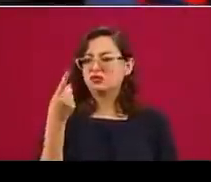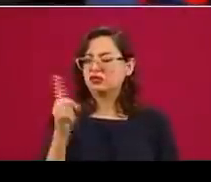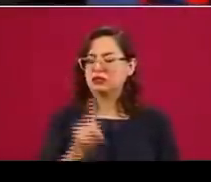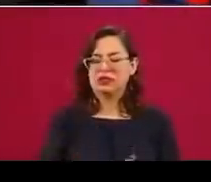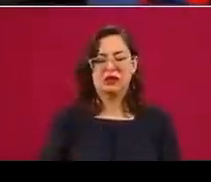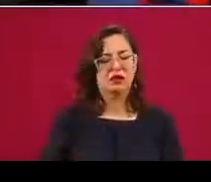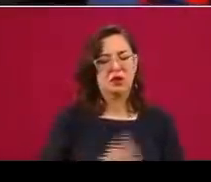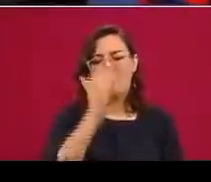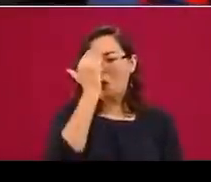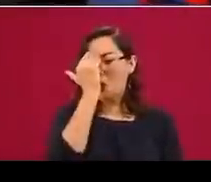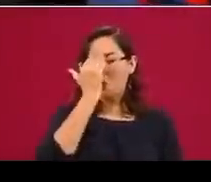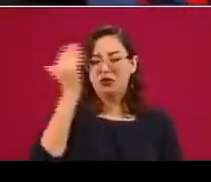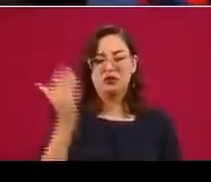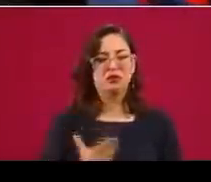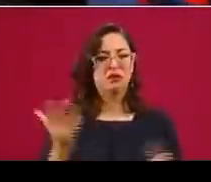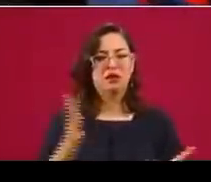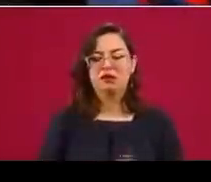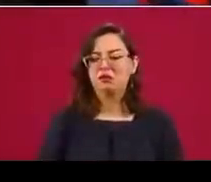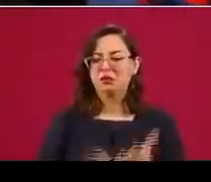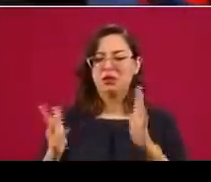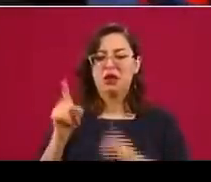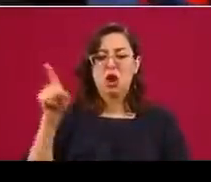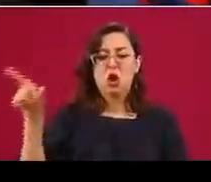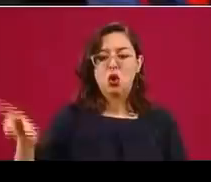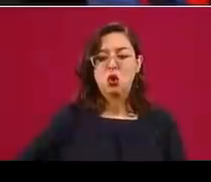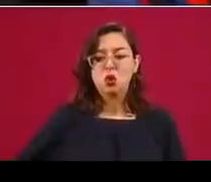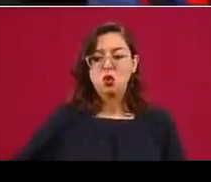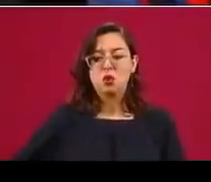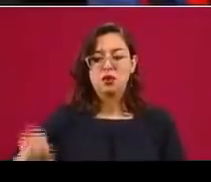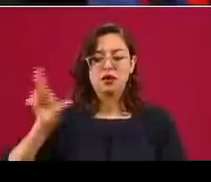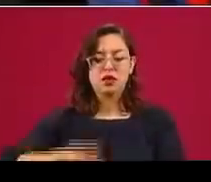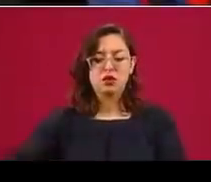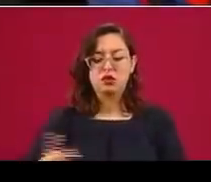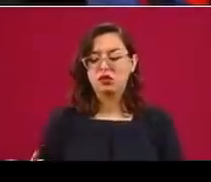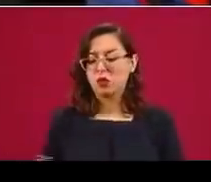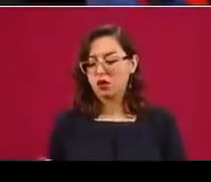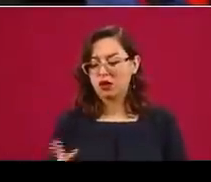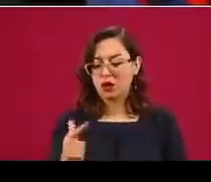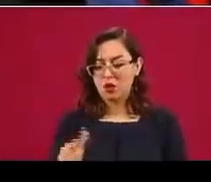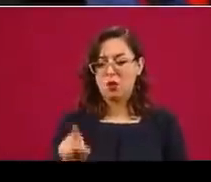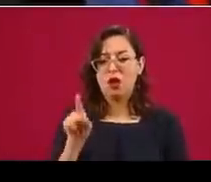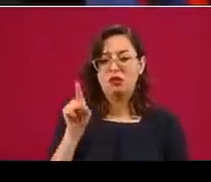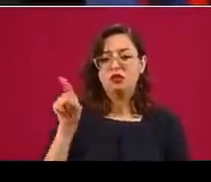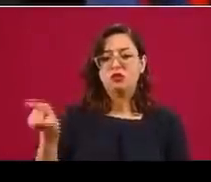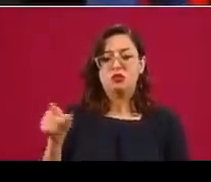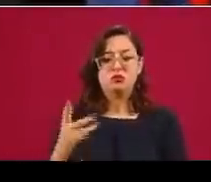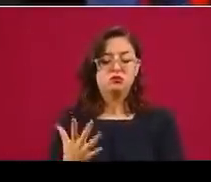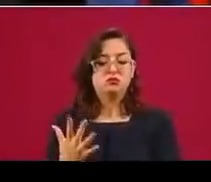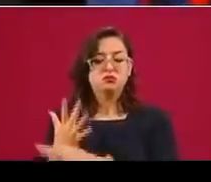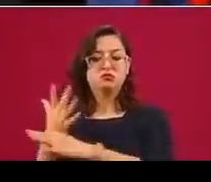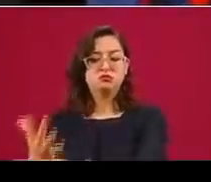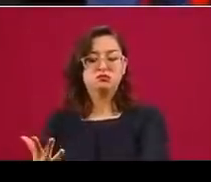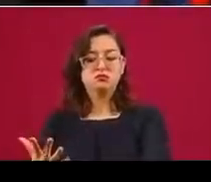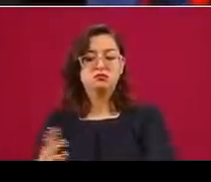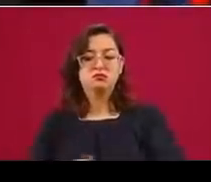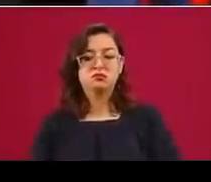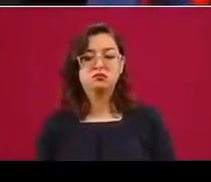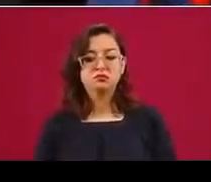fuerte en este tema, el gobernador de Guanajuato prácticamente está